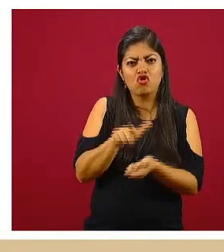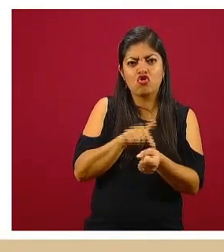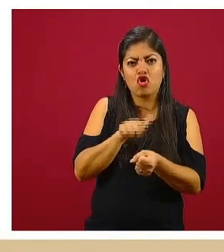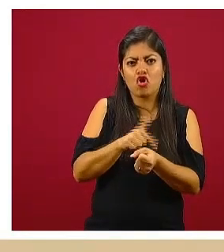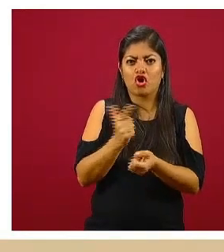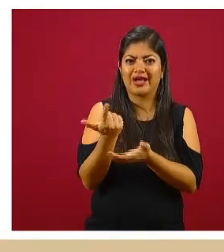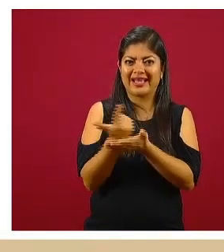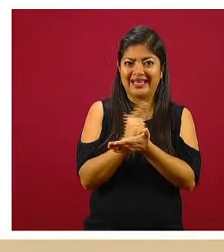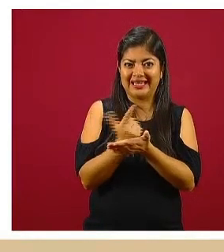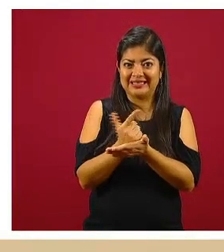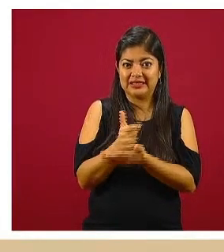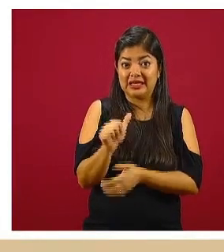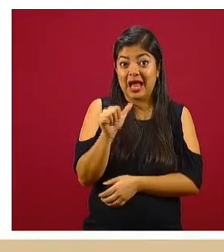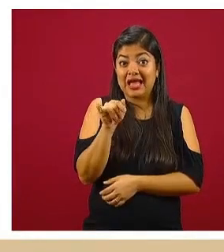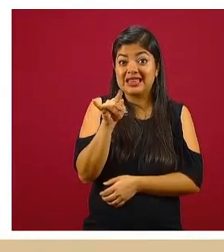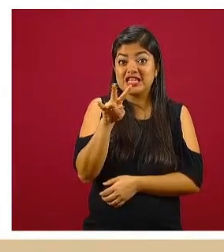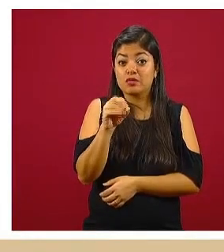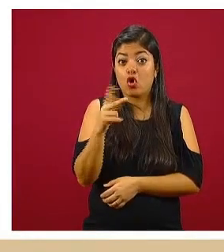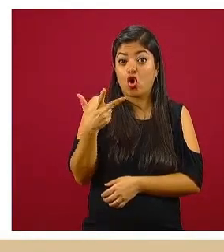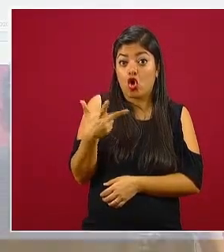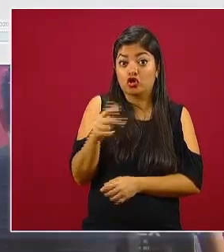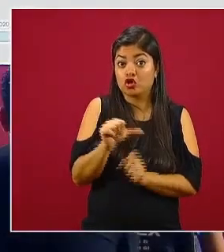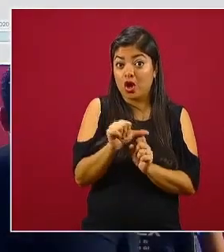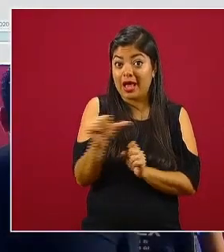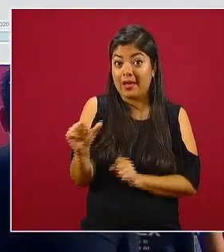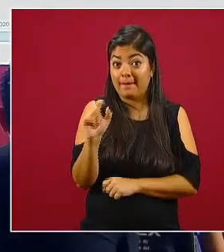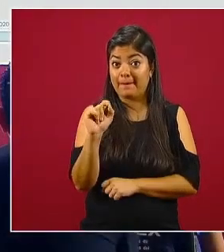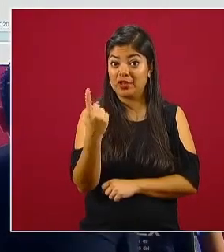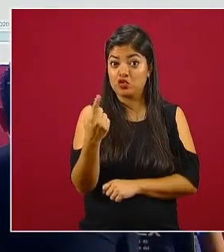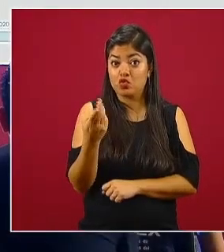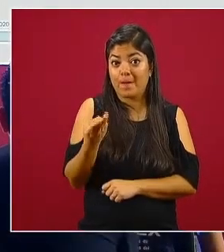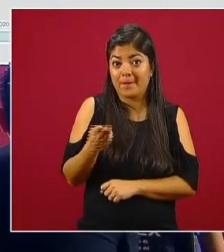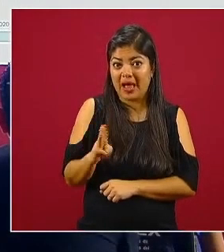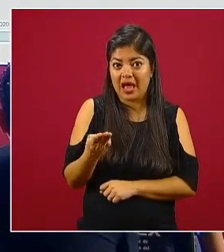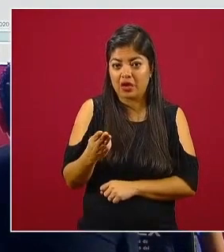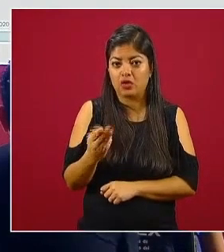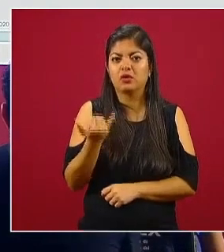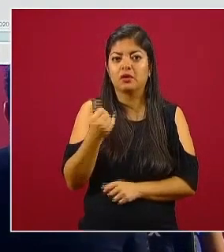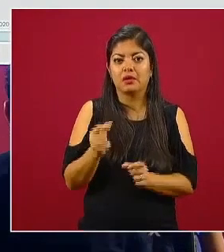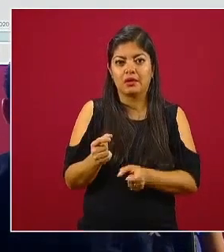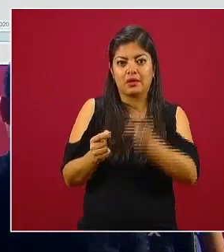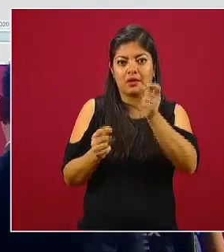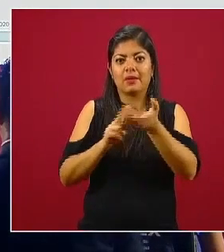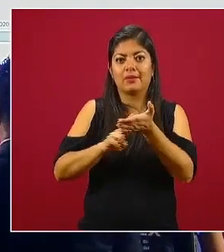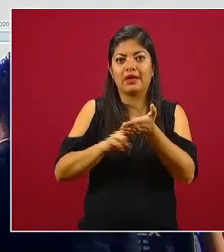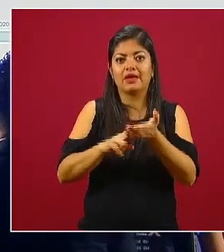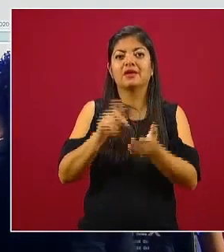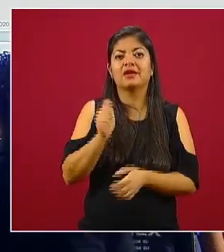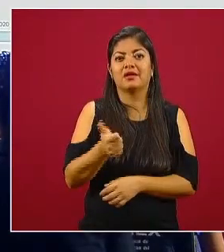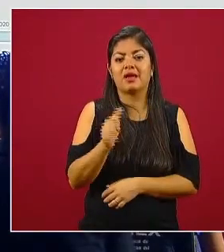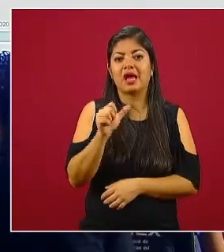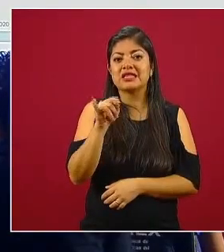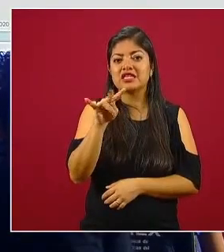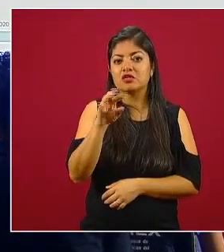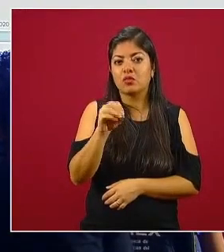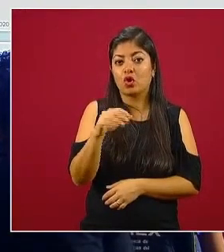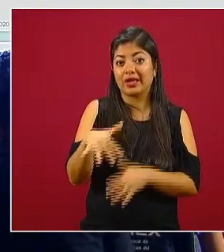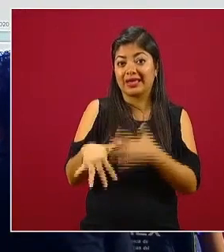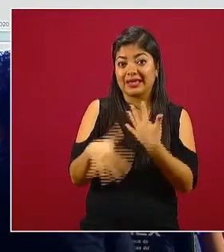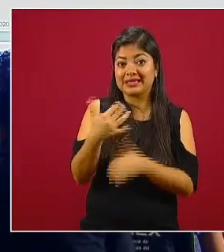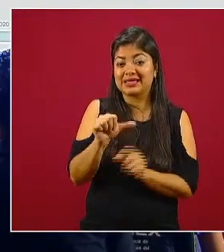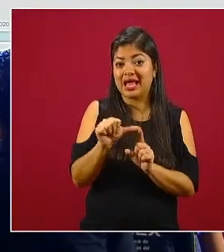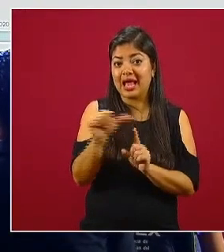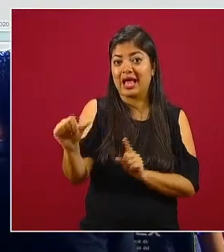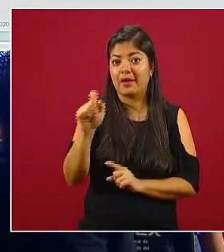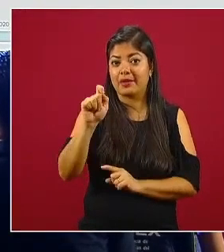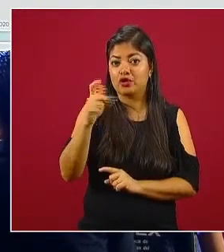los casos activos del 8 al 21 de mayo, y en este caso los verdes, que son los activos del 15 al 28 de mayo.